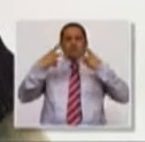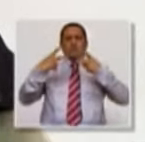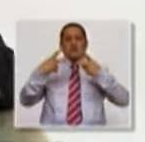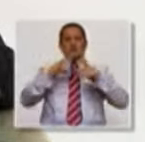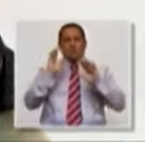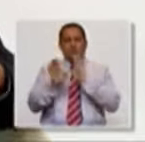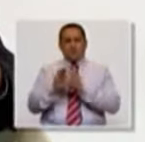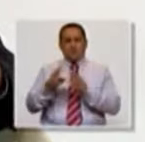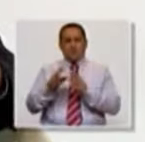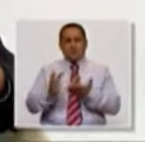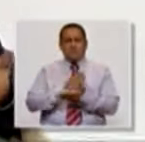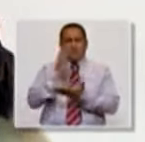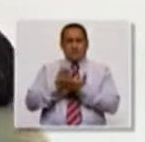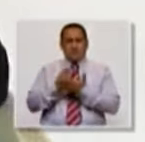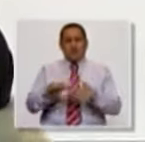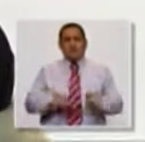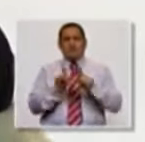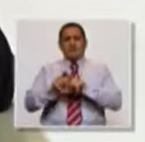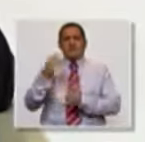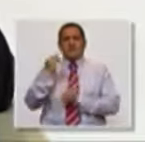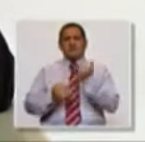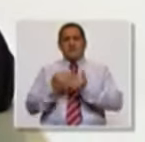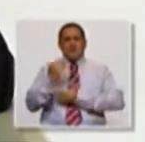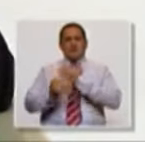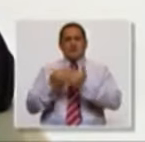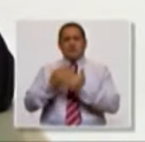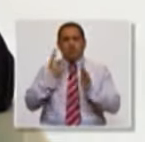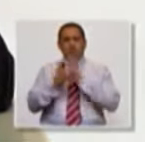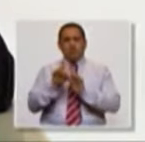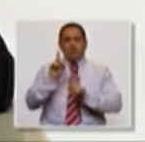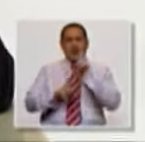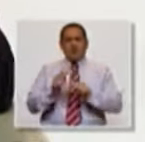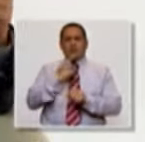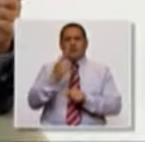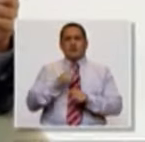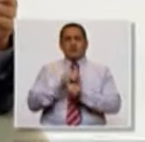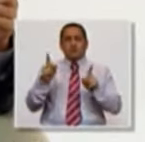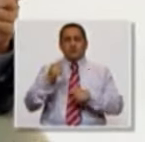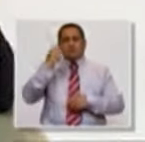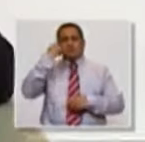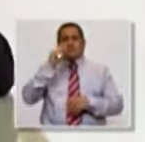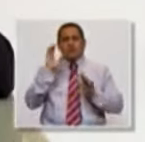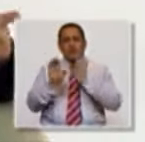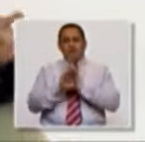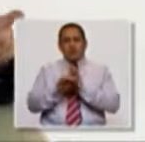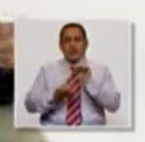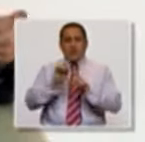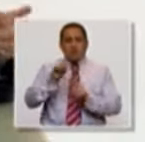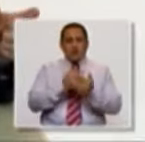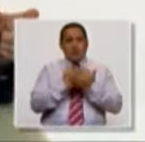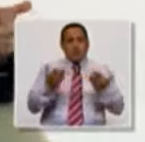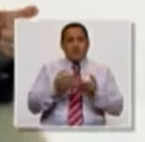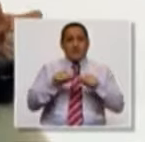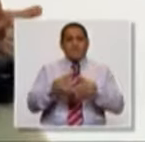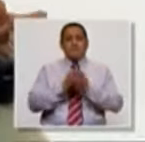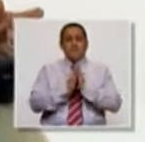estos mecanismos y termina produciendo algo que es totalmente paradójico, que los casos que realmente